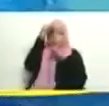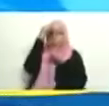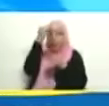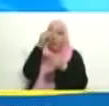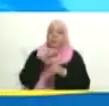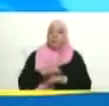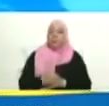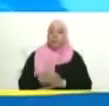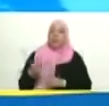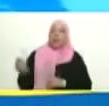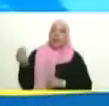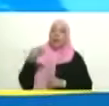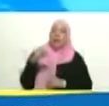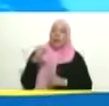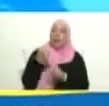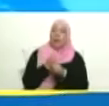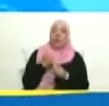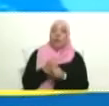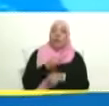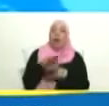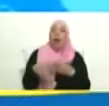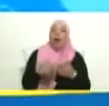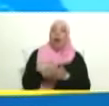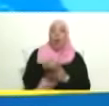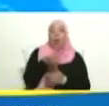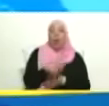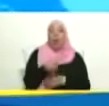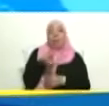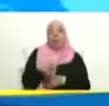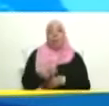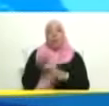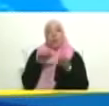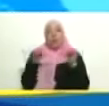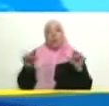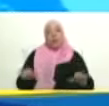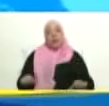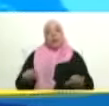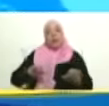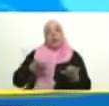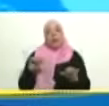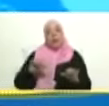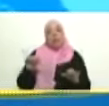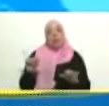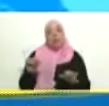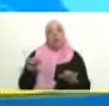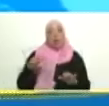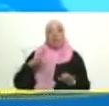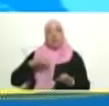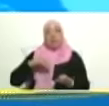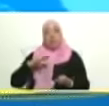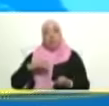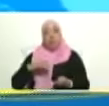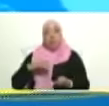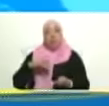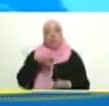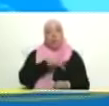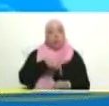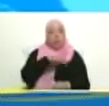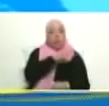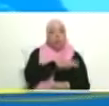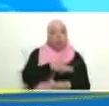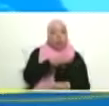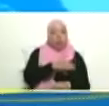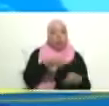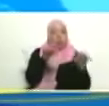si sumamos a todos los funcionarios del sistema de seguridad y el sistema de protección civil del